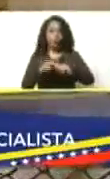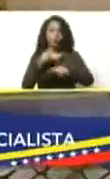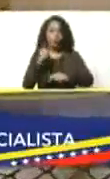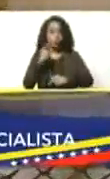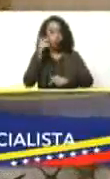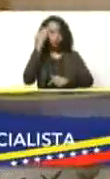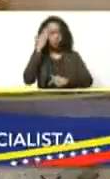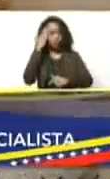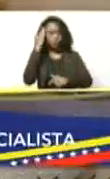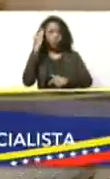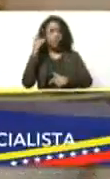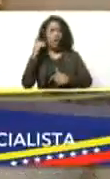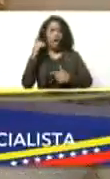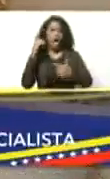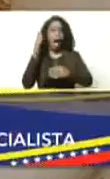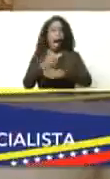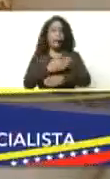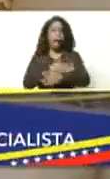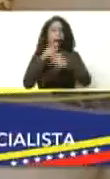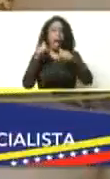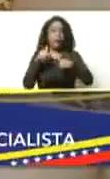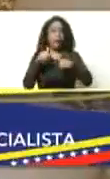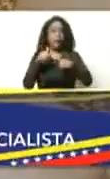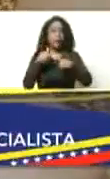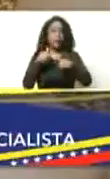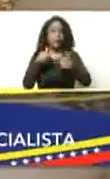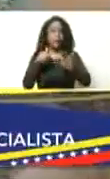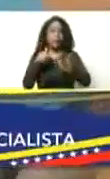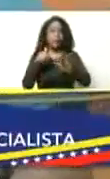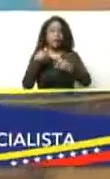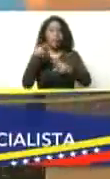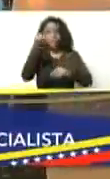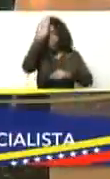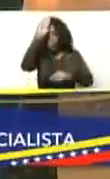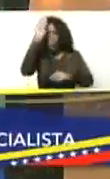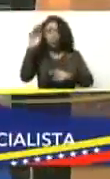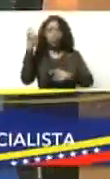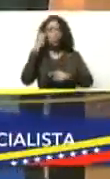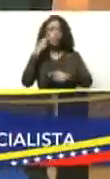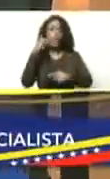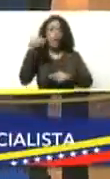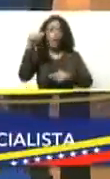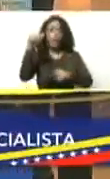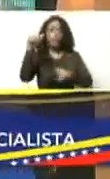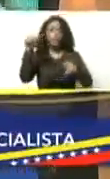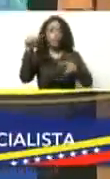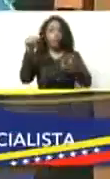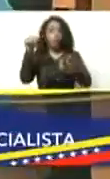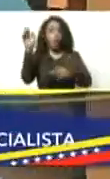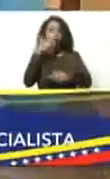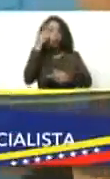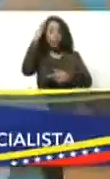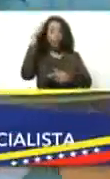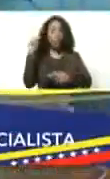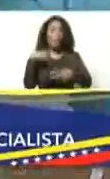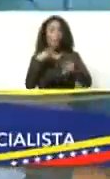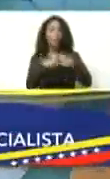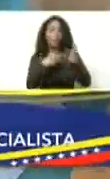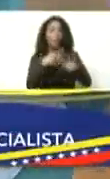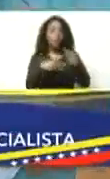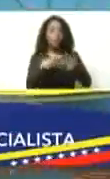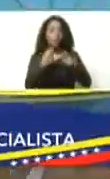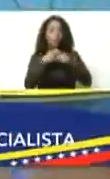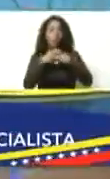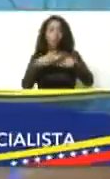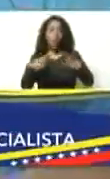que aquí anteriormente estaba Cementera La Vega, estaba Chocolatera La India, parecía que nos fueron quitados. Nosotros tenemos que ir a un proceso de